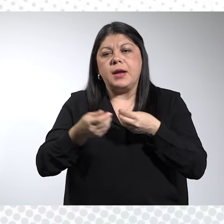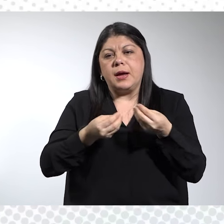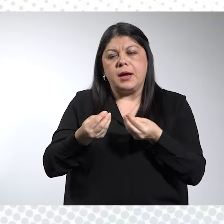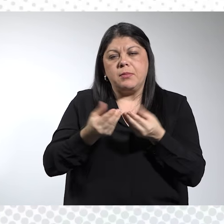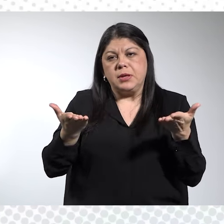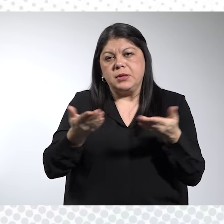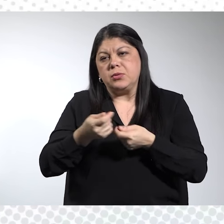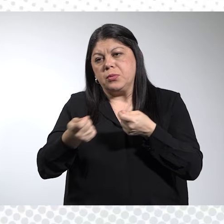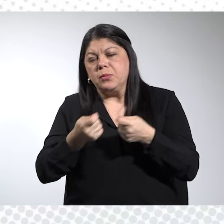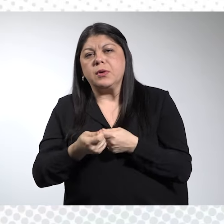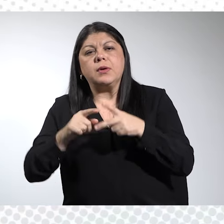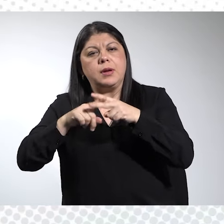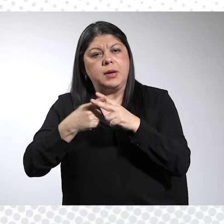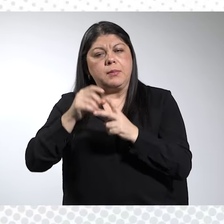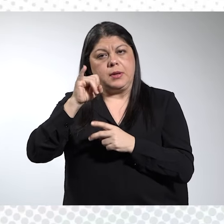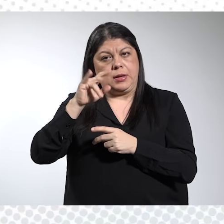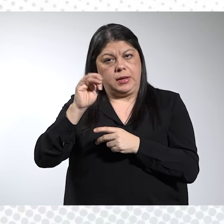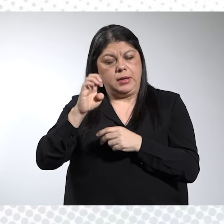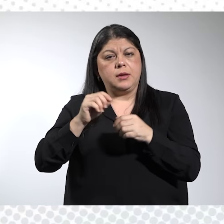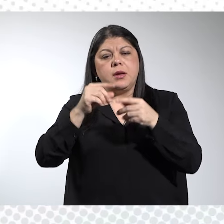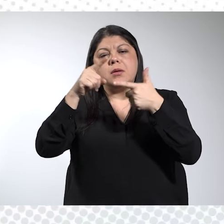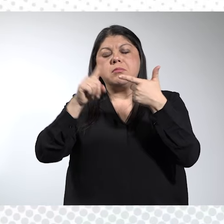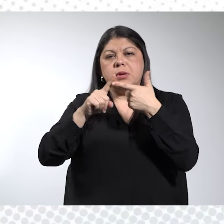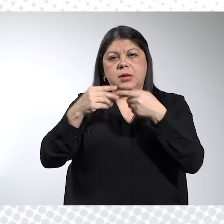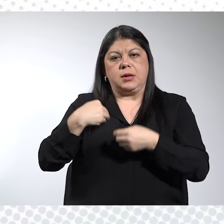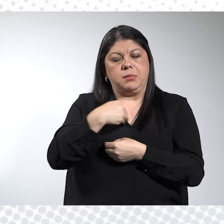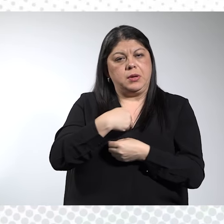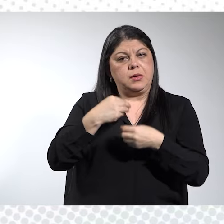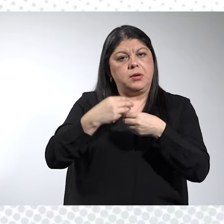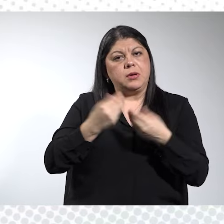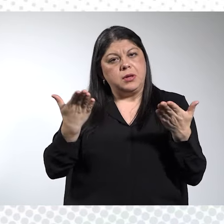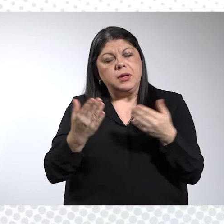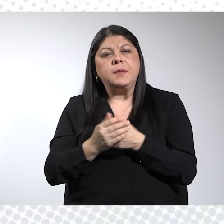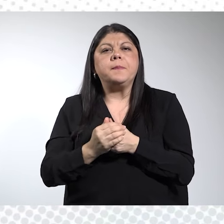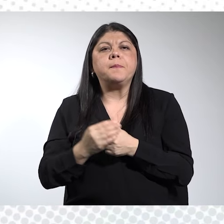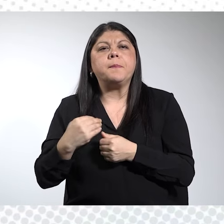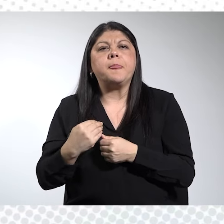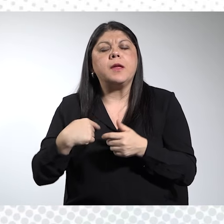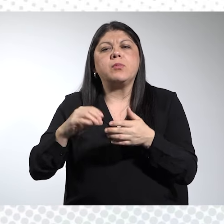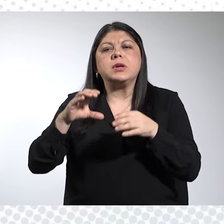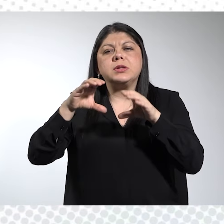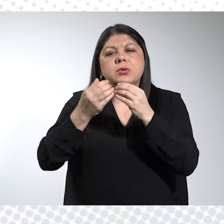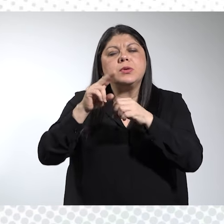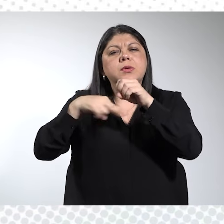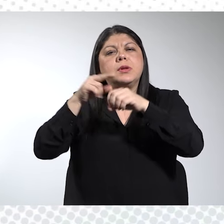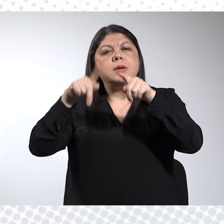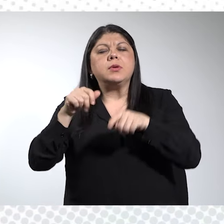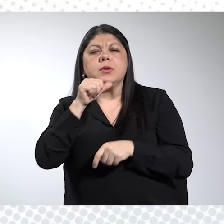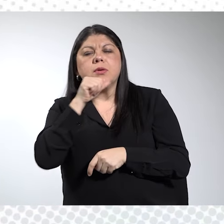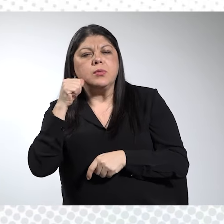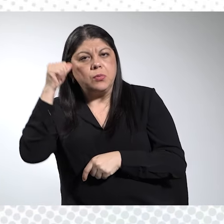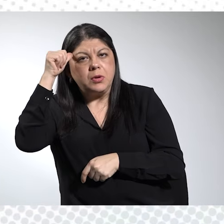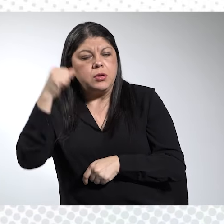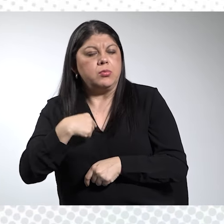la administración pública. Empecé en el ICE, luego pasé al Ministerio de Hacienda y estuve por último en el Consejo Nacional de la Persona